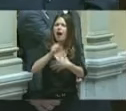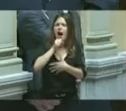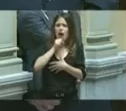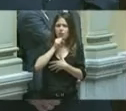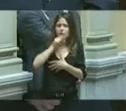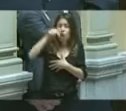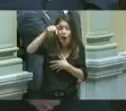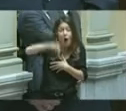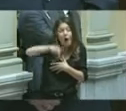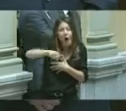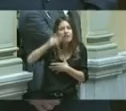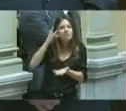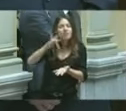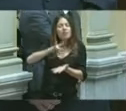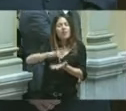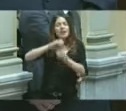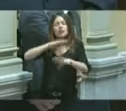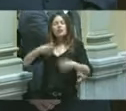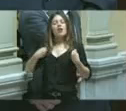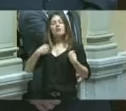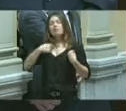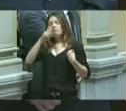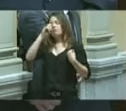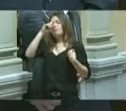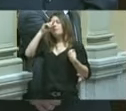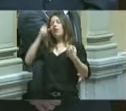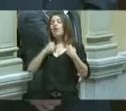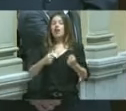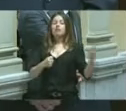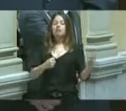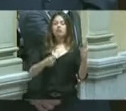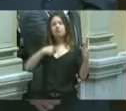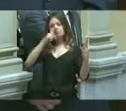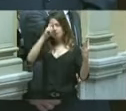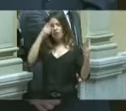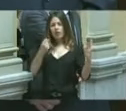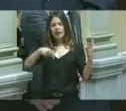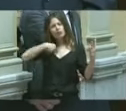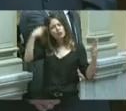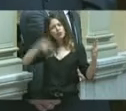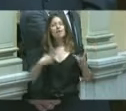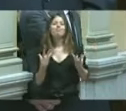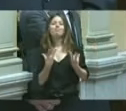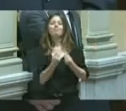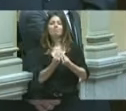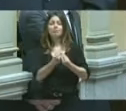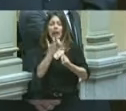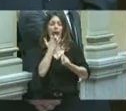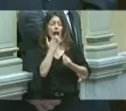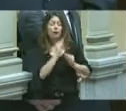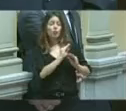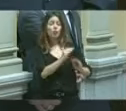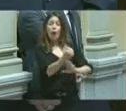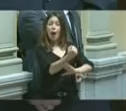este día, que quedará grabado en mi historia vital, los tengo muy presentes. Sé que están aquí. Sin su ejemplo de vida y sin el apoyo